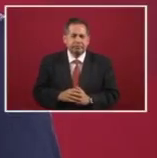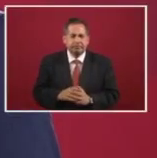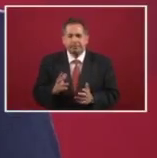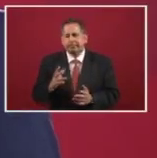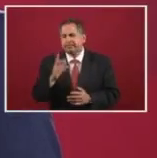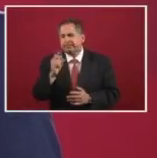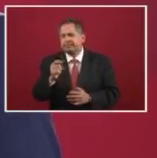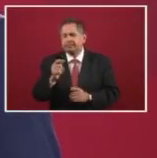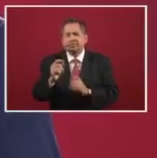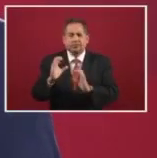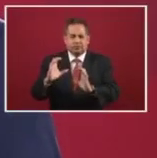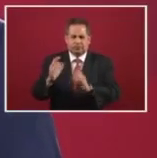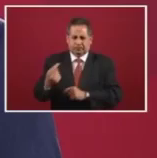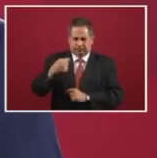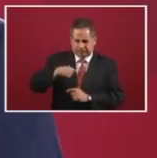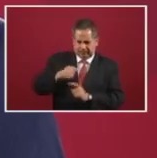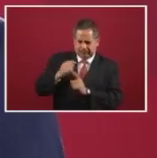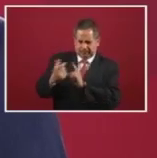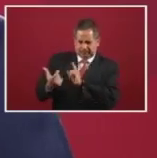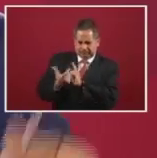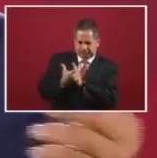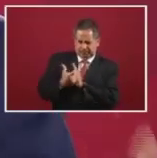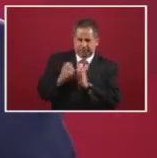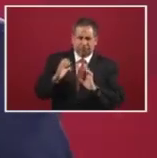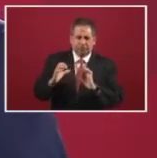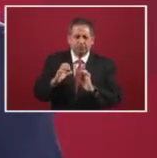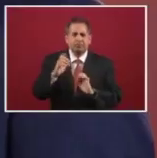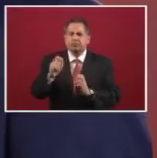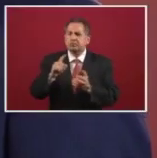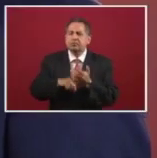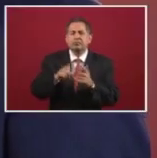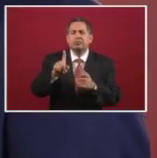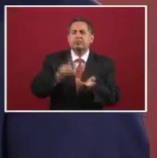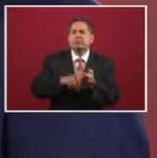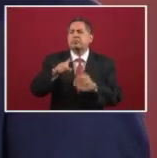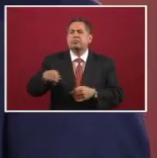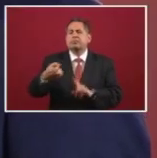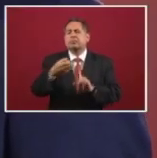No solo es cuidarme, es la organización,